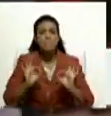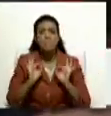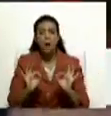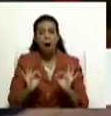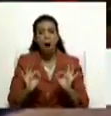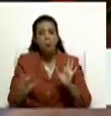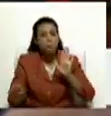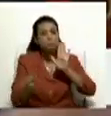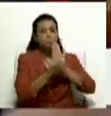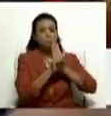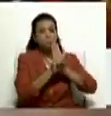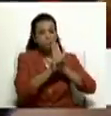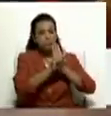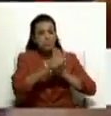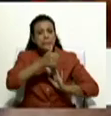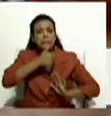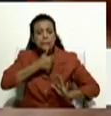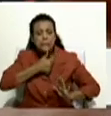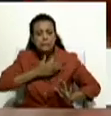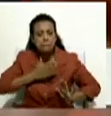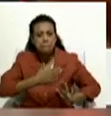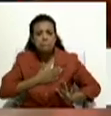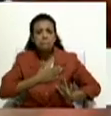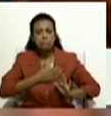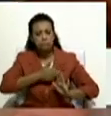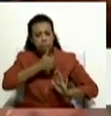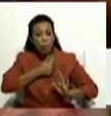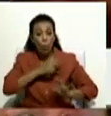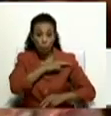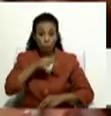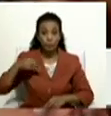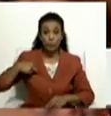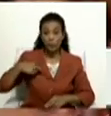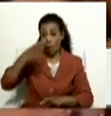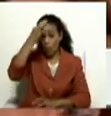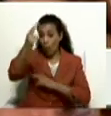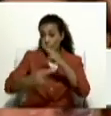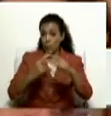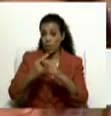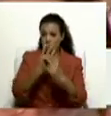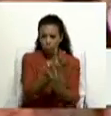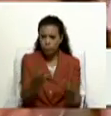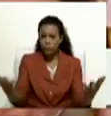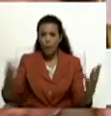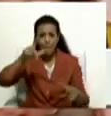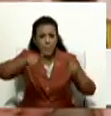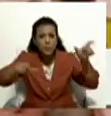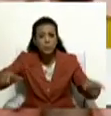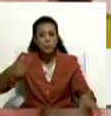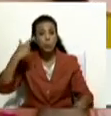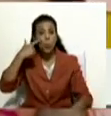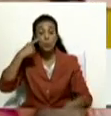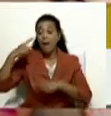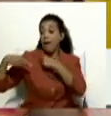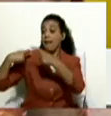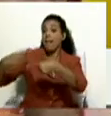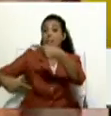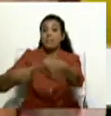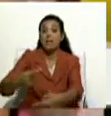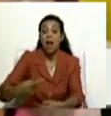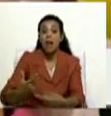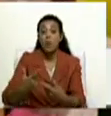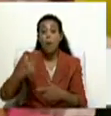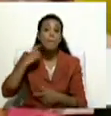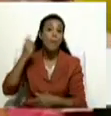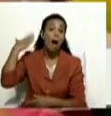símbolo de resistencia nosotros los aquí presentes somos Los herederos de esta gesta